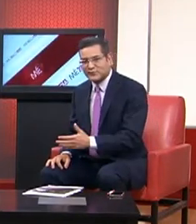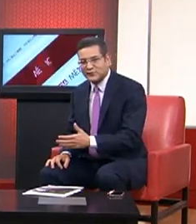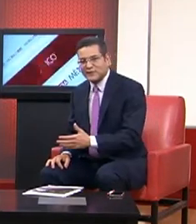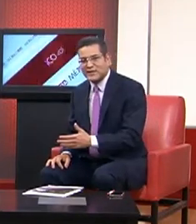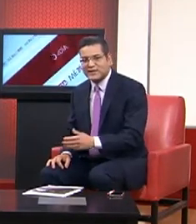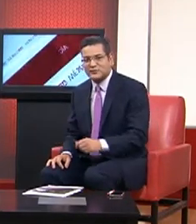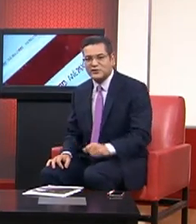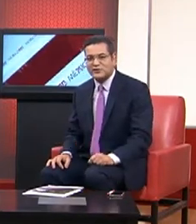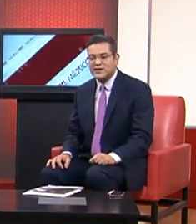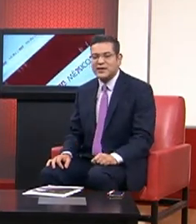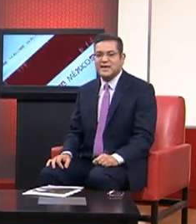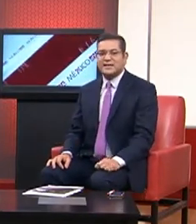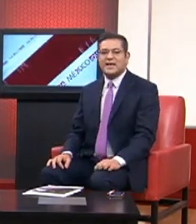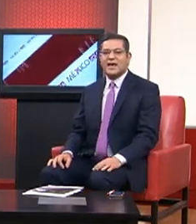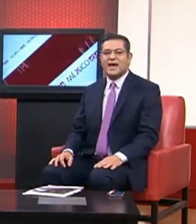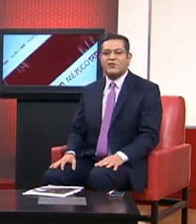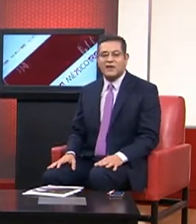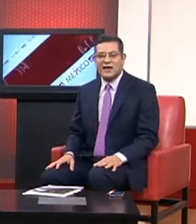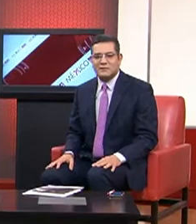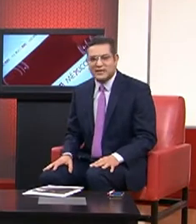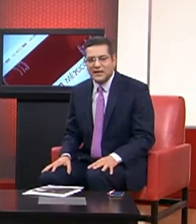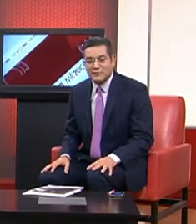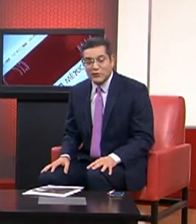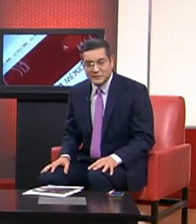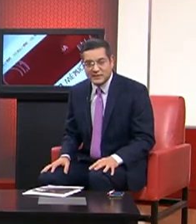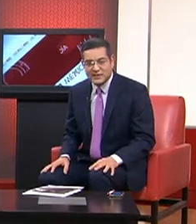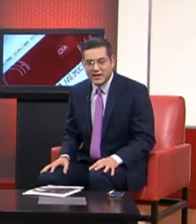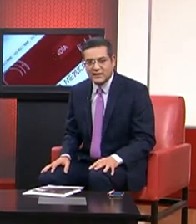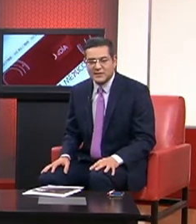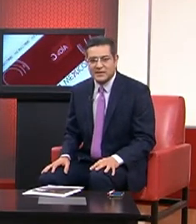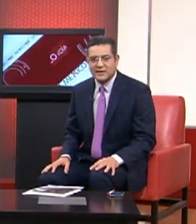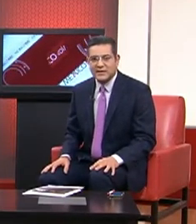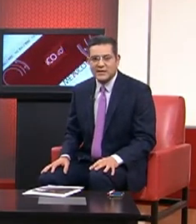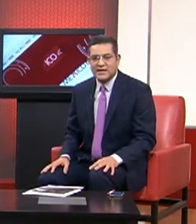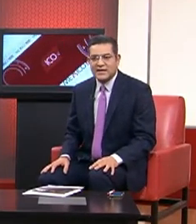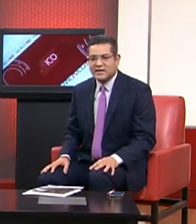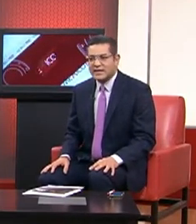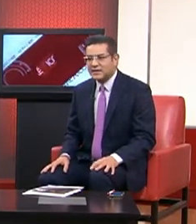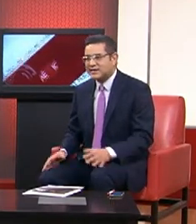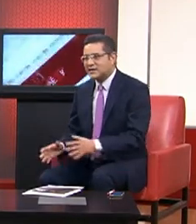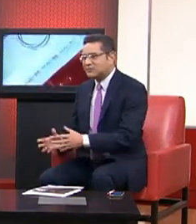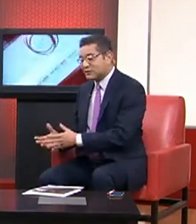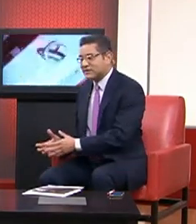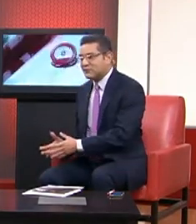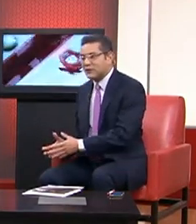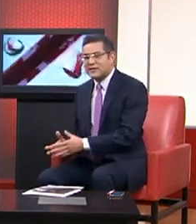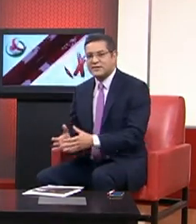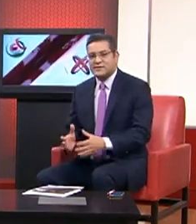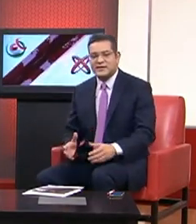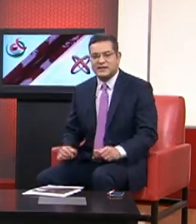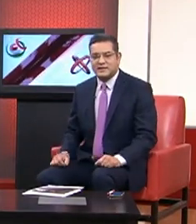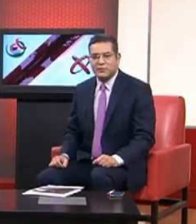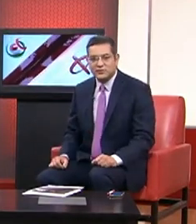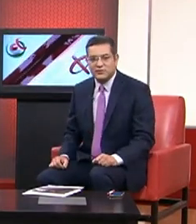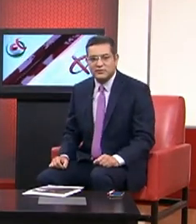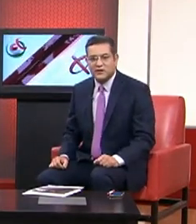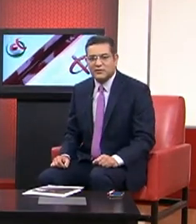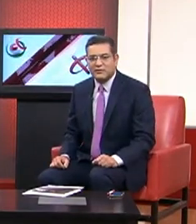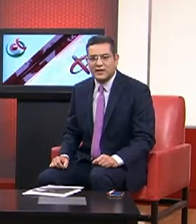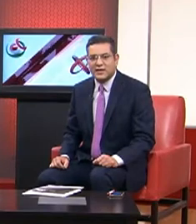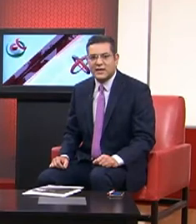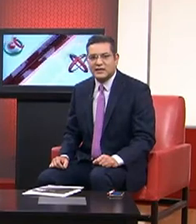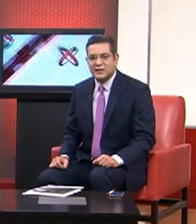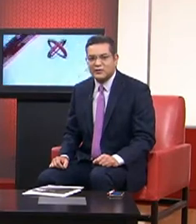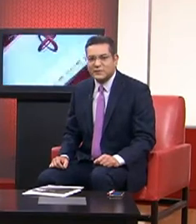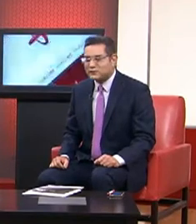Esta mañana está con nosotros en el estudio y trae a una invitada muy especial que viene pues es japonesa, viene desde Boston,